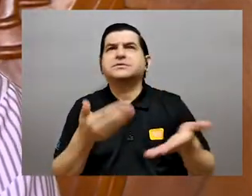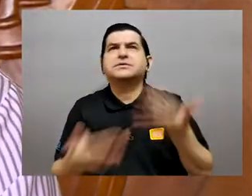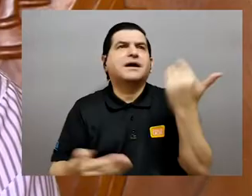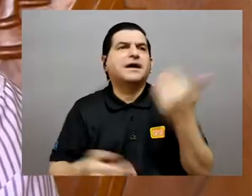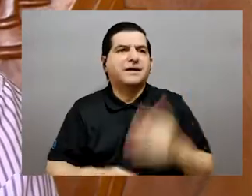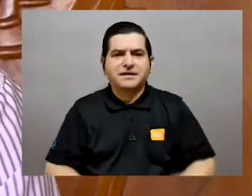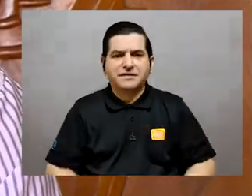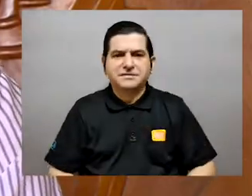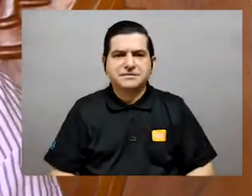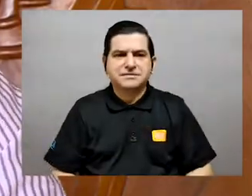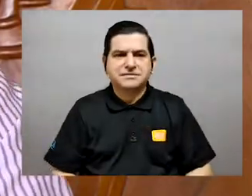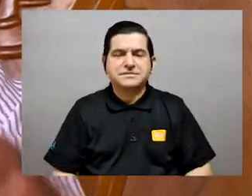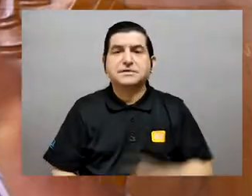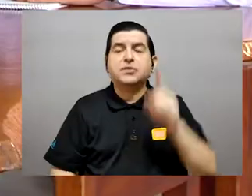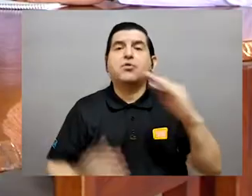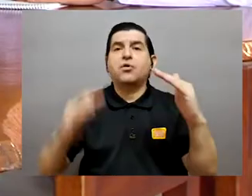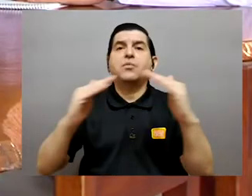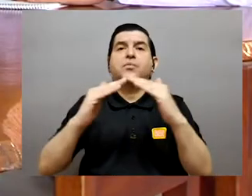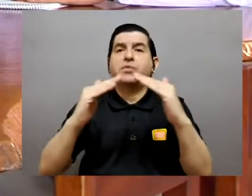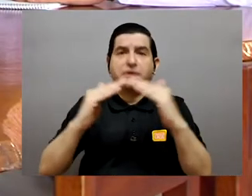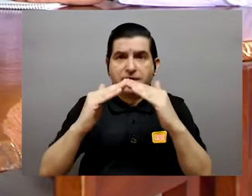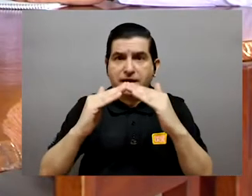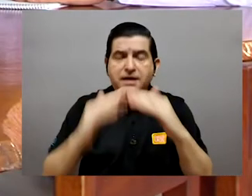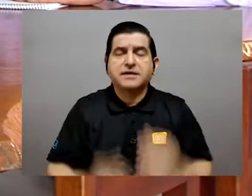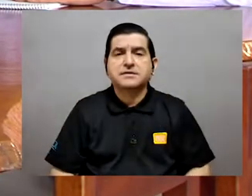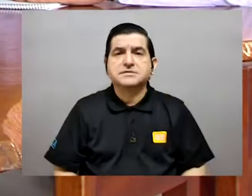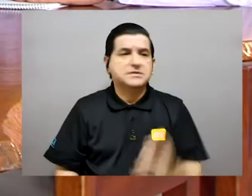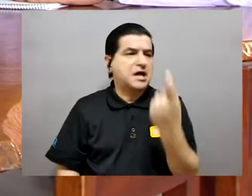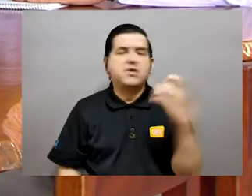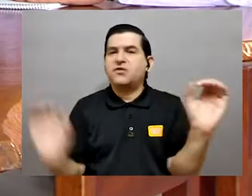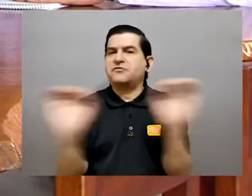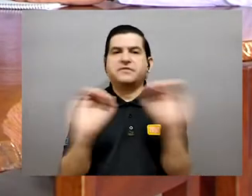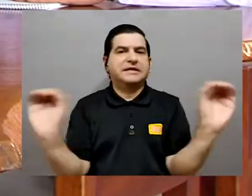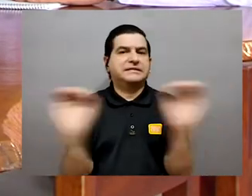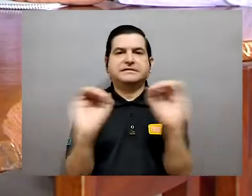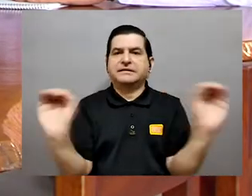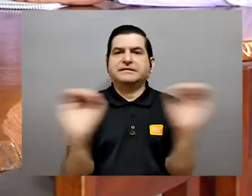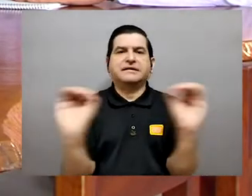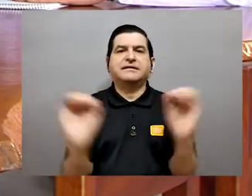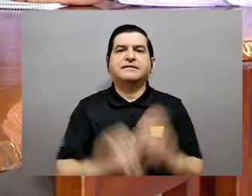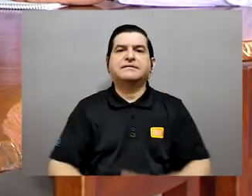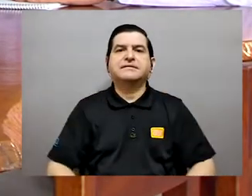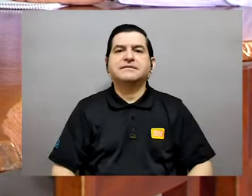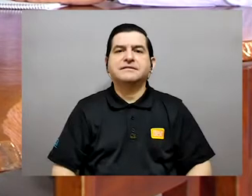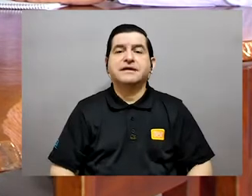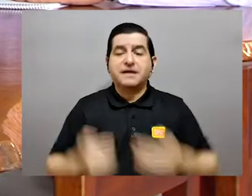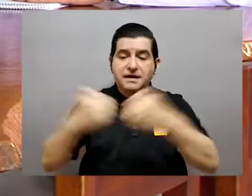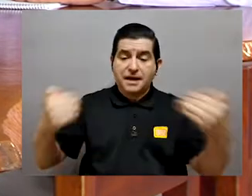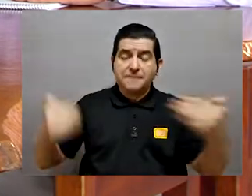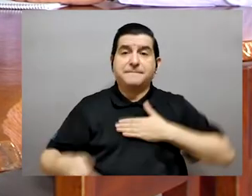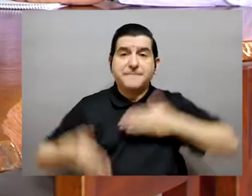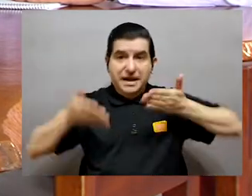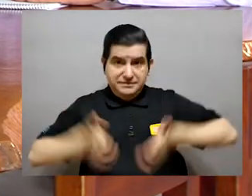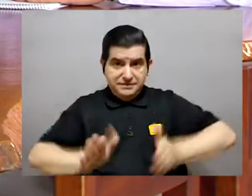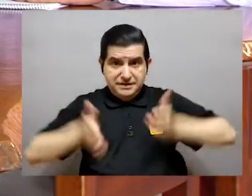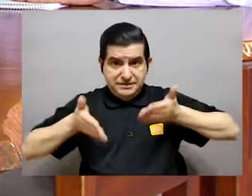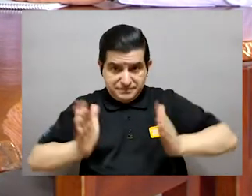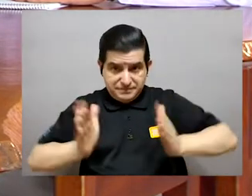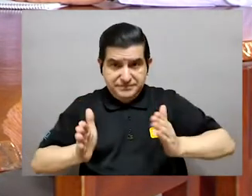arte. No, si ya... Ah, y ustedes saben todo lo que dicen. El que estudia arte, estudia para